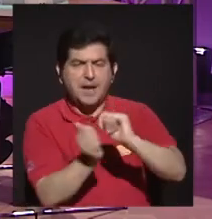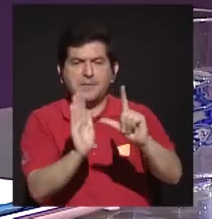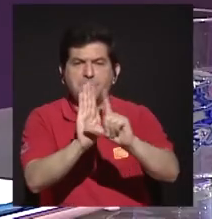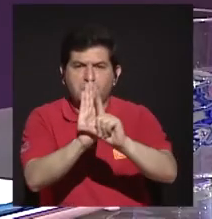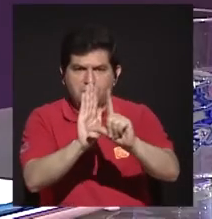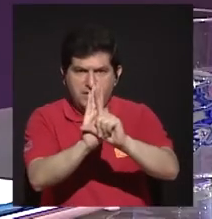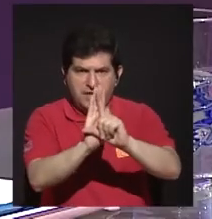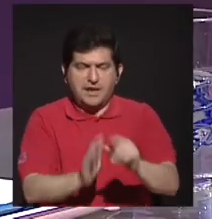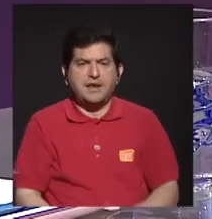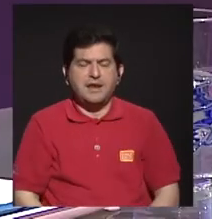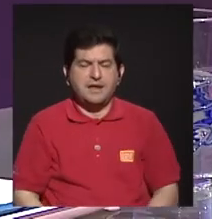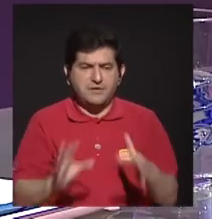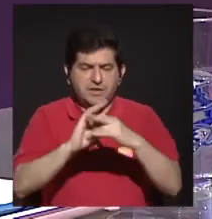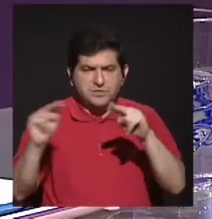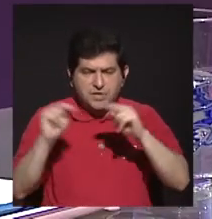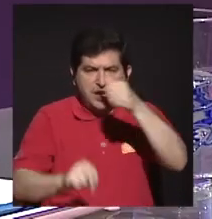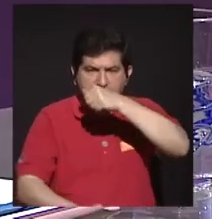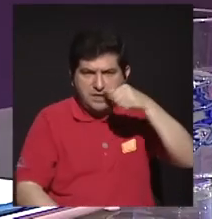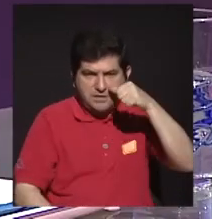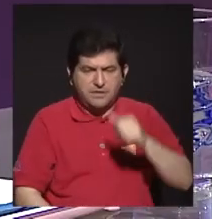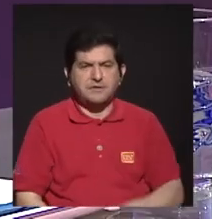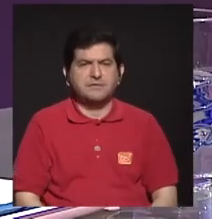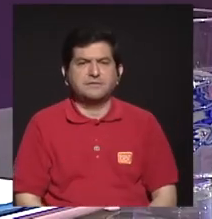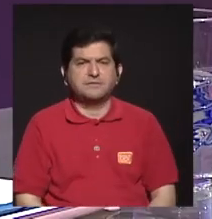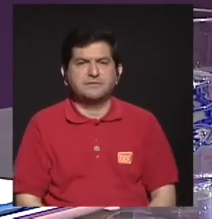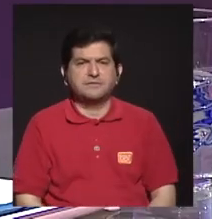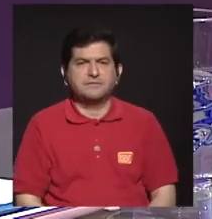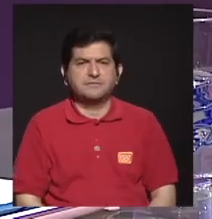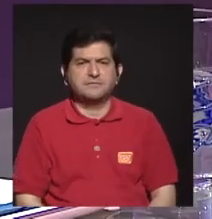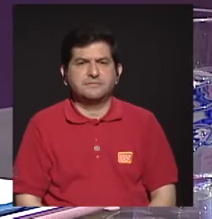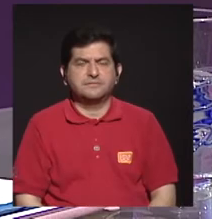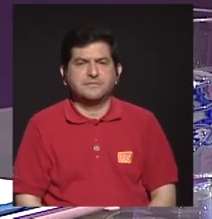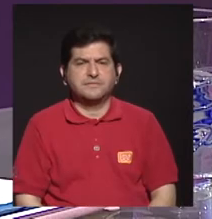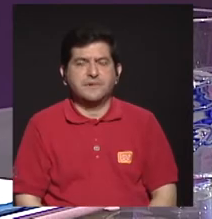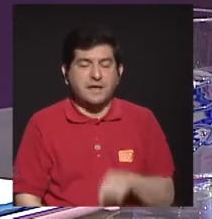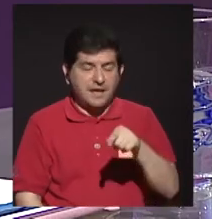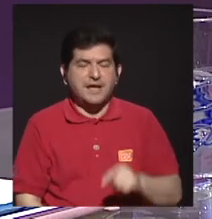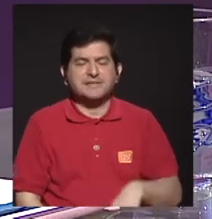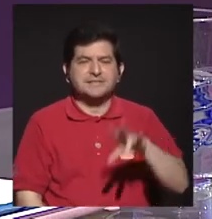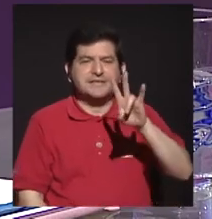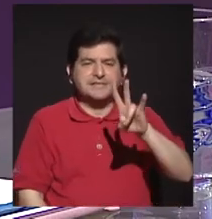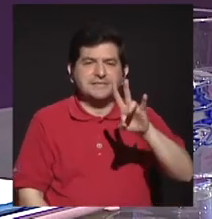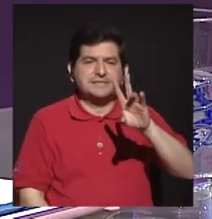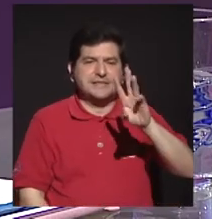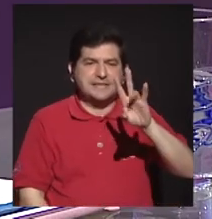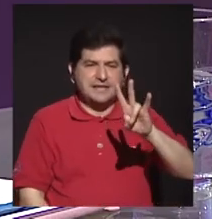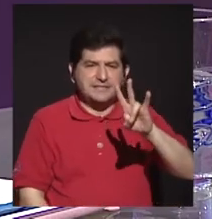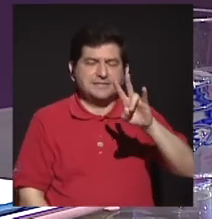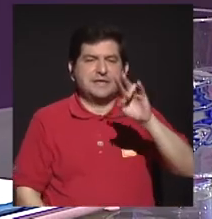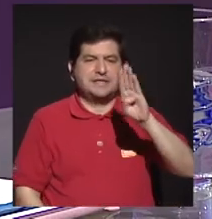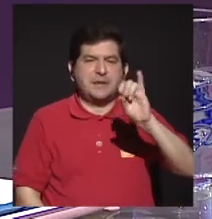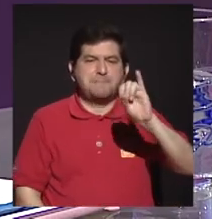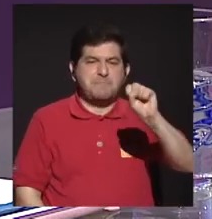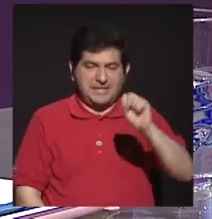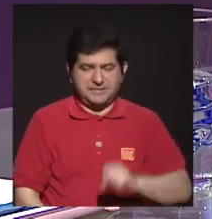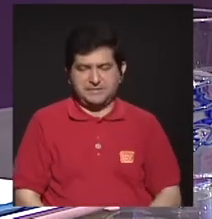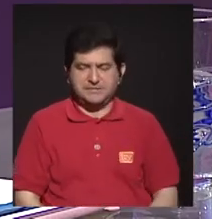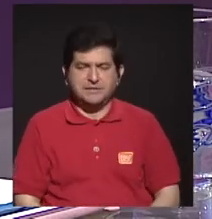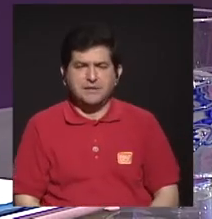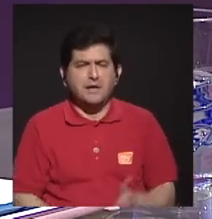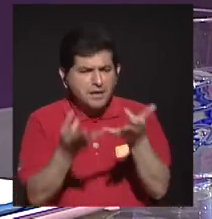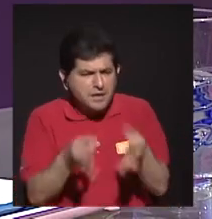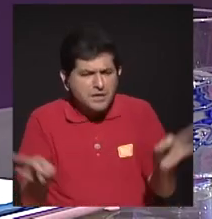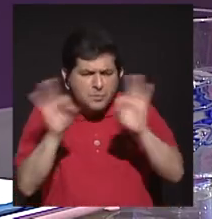ley sobre narcotráfico, que es que se le llama el 77 bis, que es importante porque